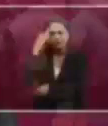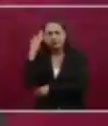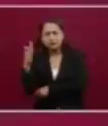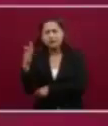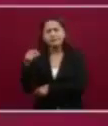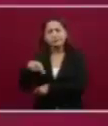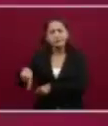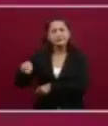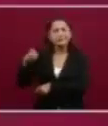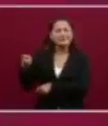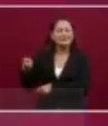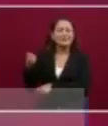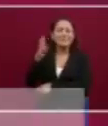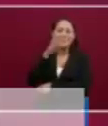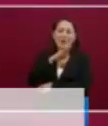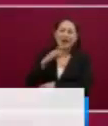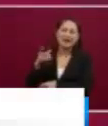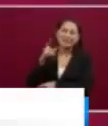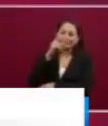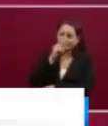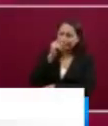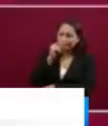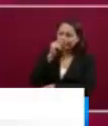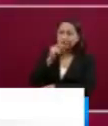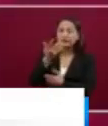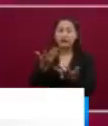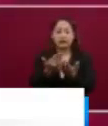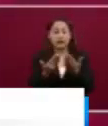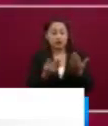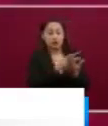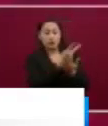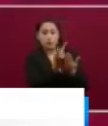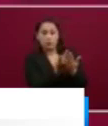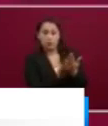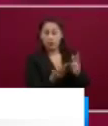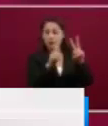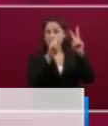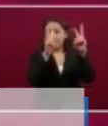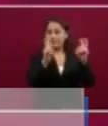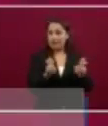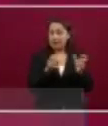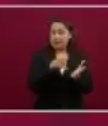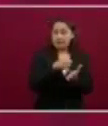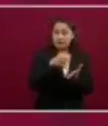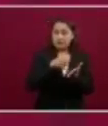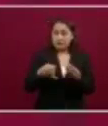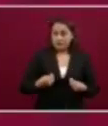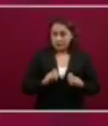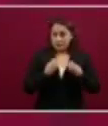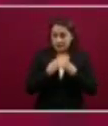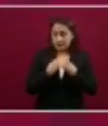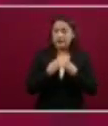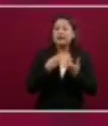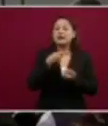está inversión de sembrando vidas se llama sembrando vida porque no sólo darle oportunidades a las personas en lo inmediato